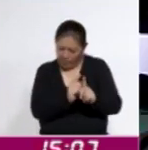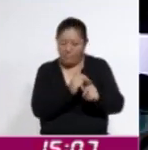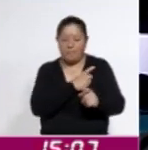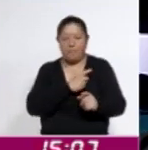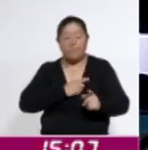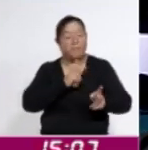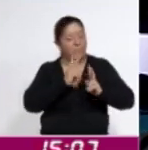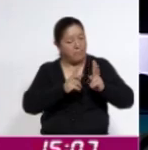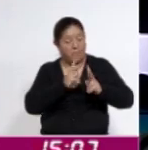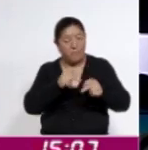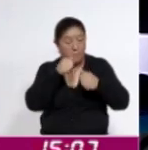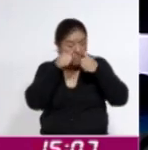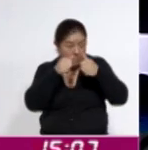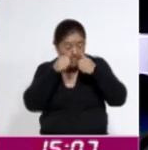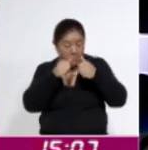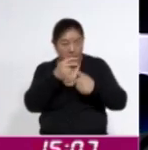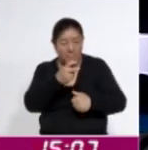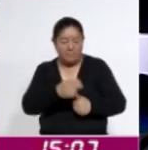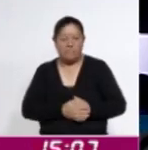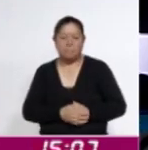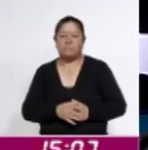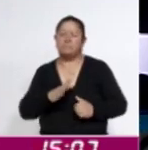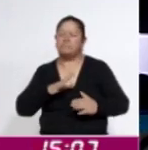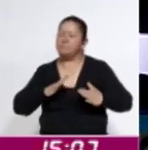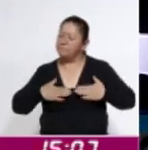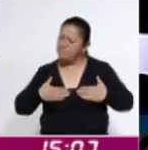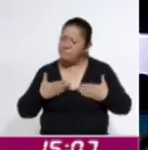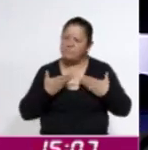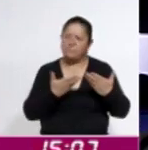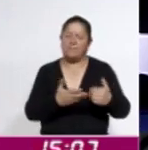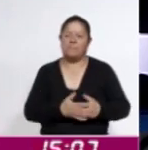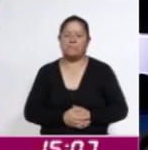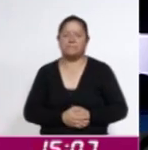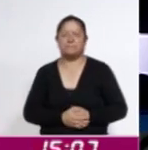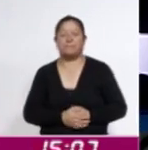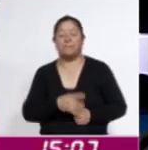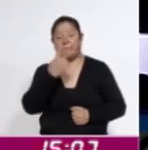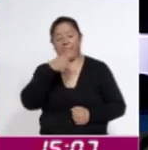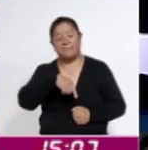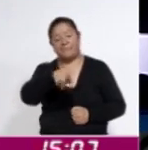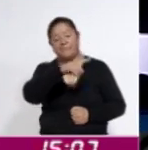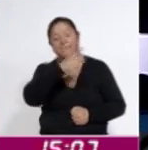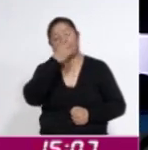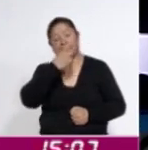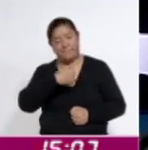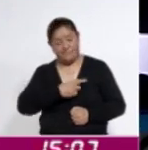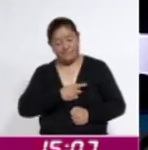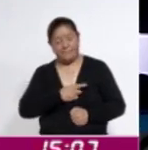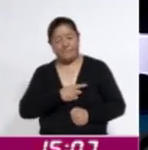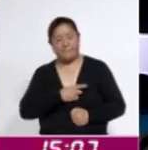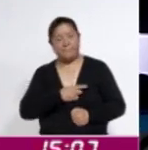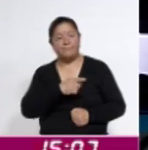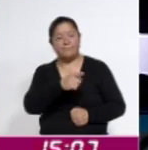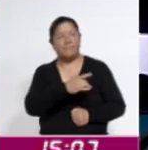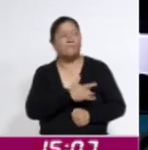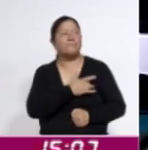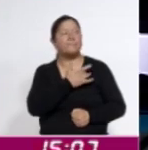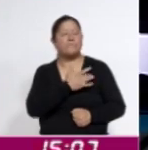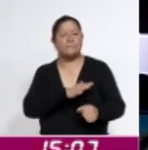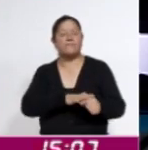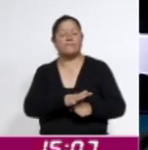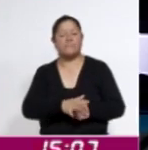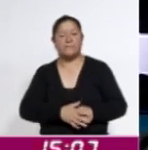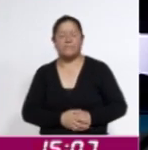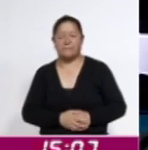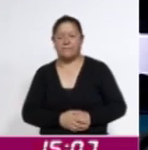que abrirnos, hay que darles toda la confianza para que nos compartan las situaciones que les aquejan,